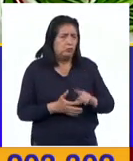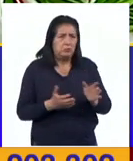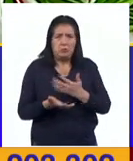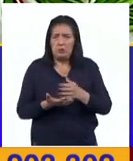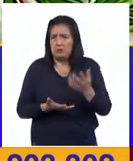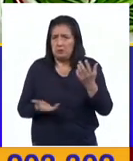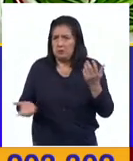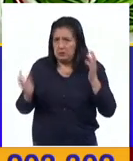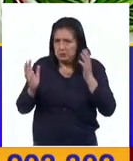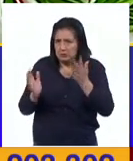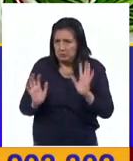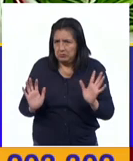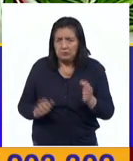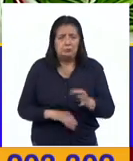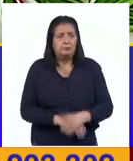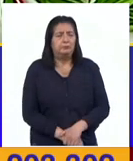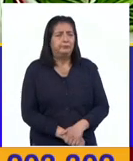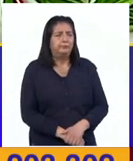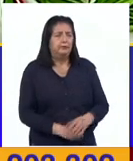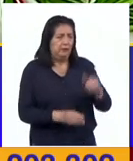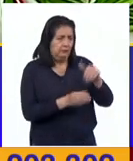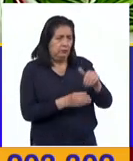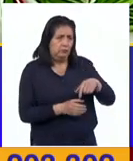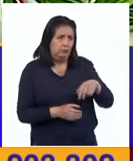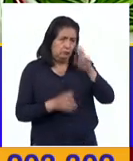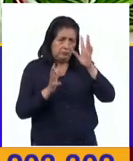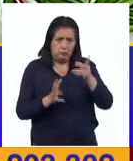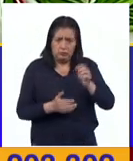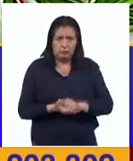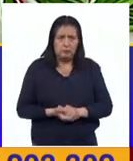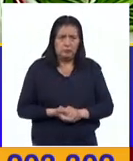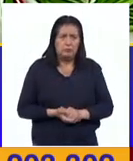realmente se merece. Es